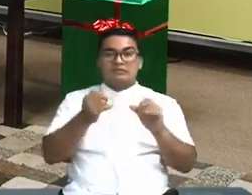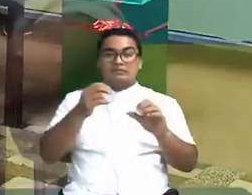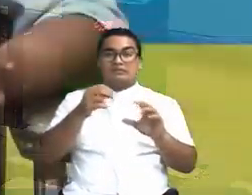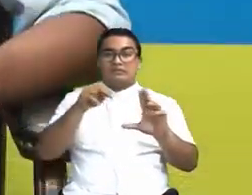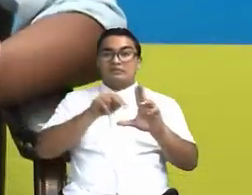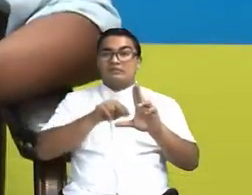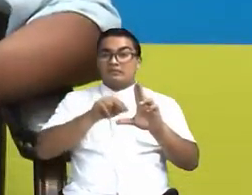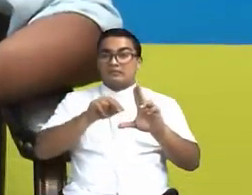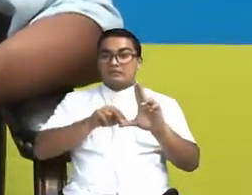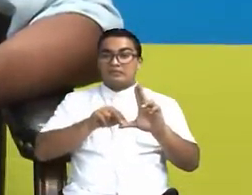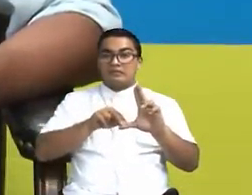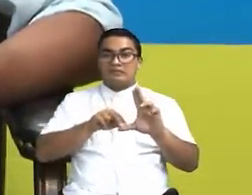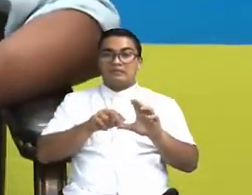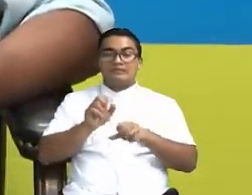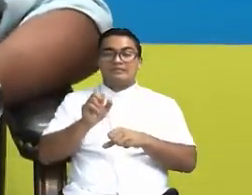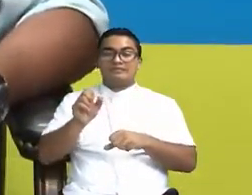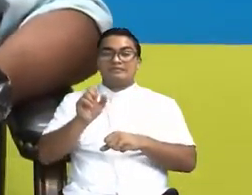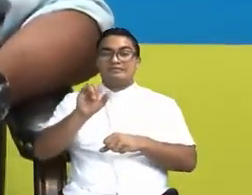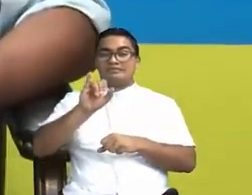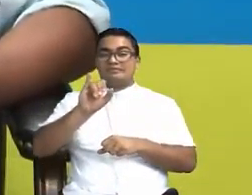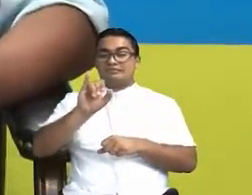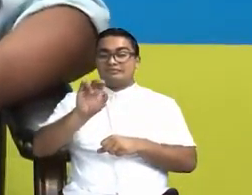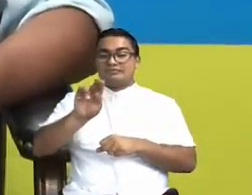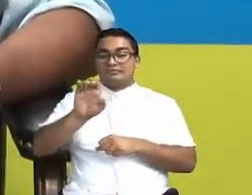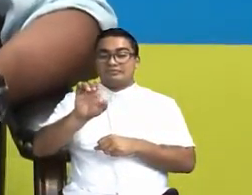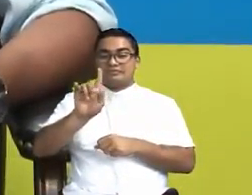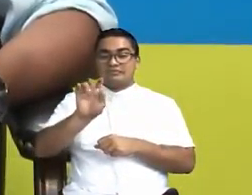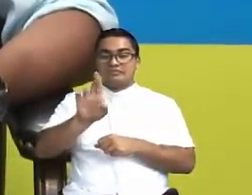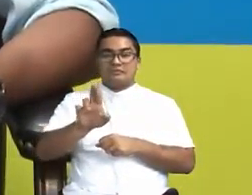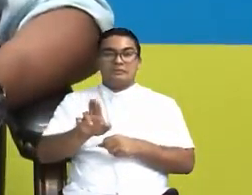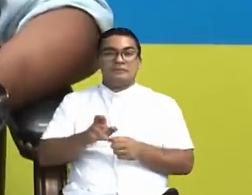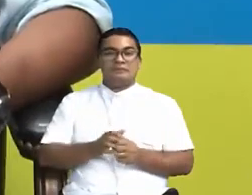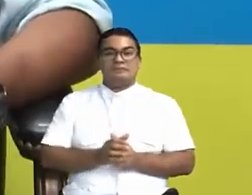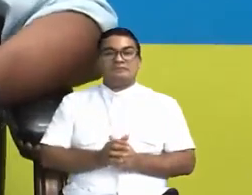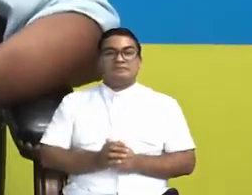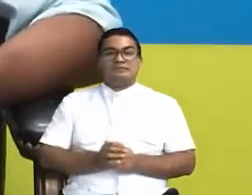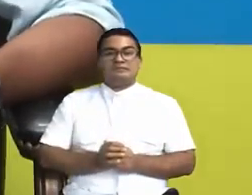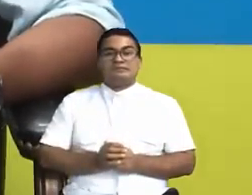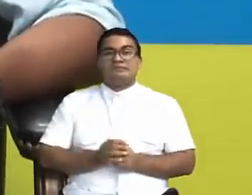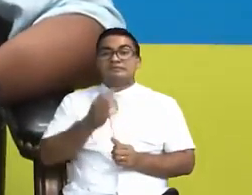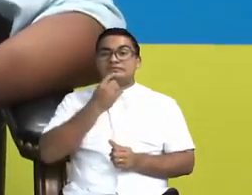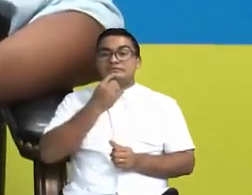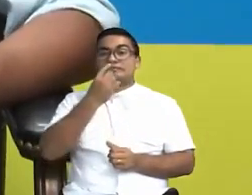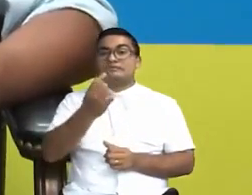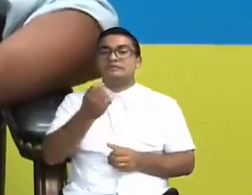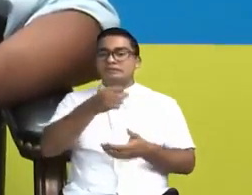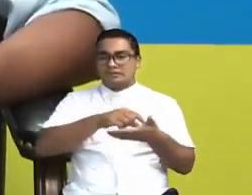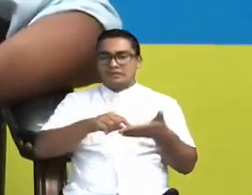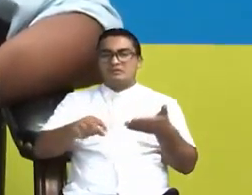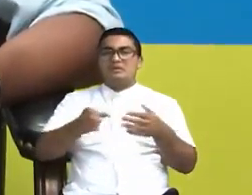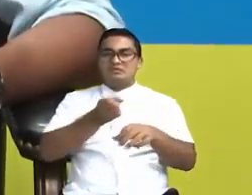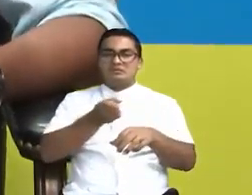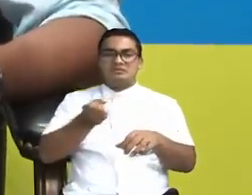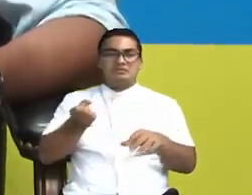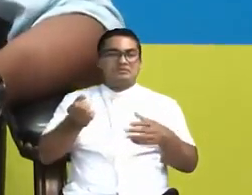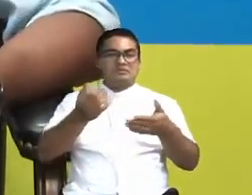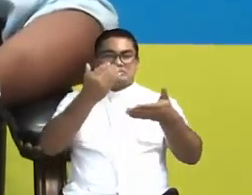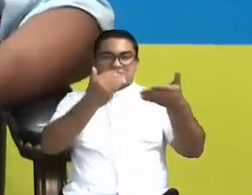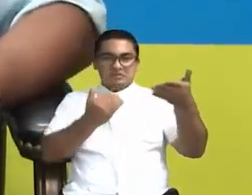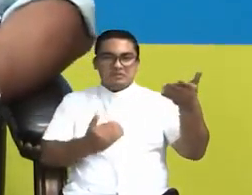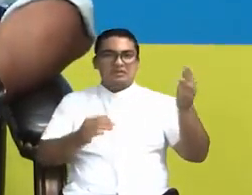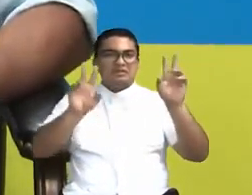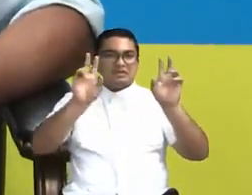Territoriales, mejor dicho la Dirección de Meteorología del INETER, da cada semana un informe sobre el pronóstico del